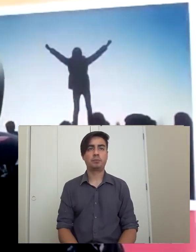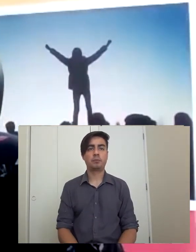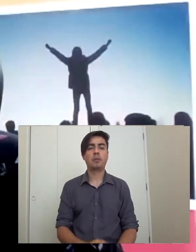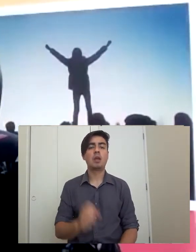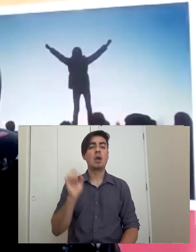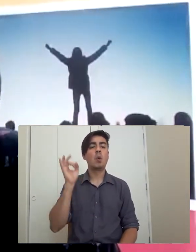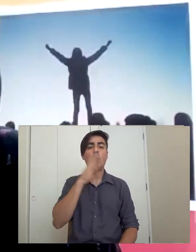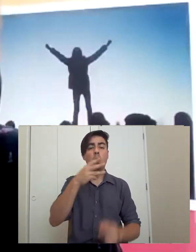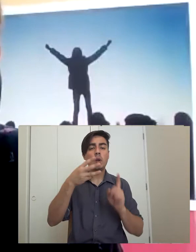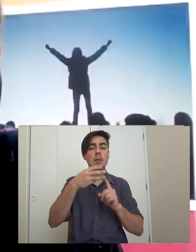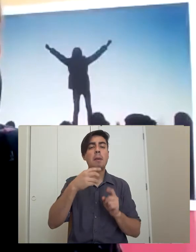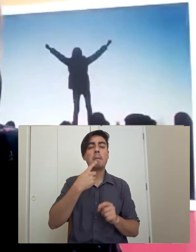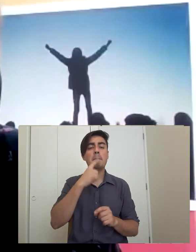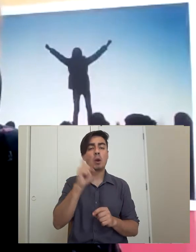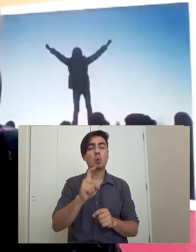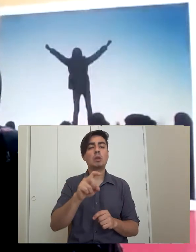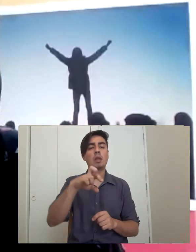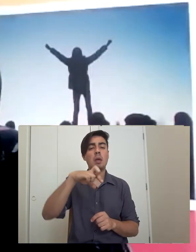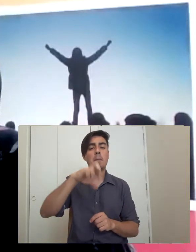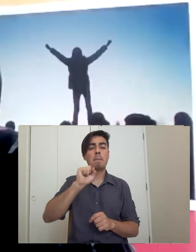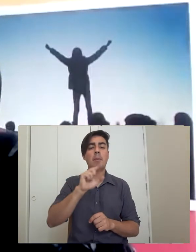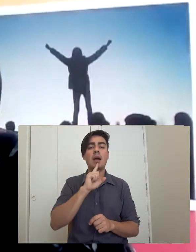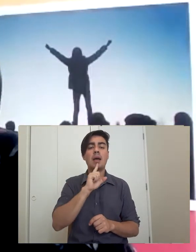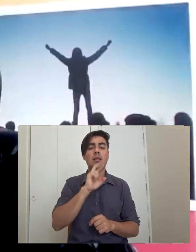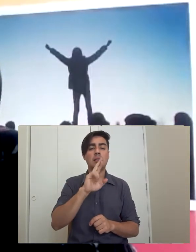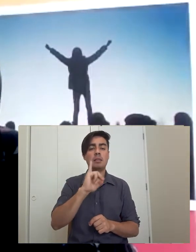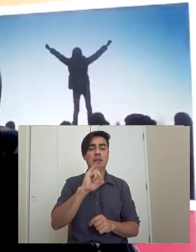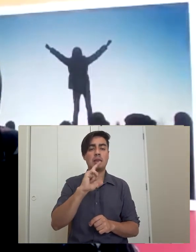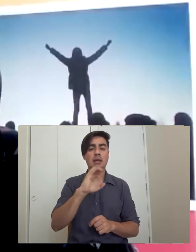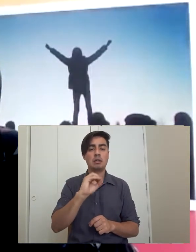Y la última pregunta de Patricia